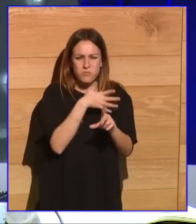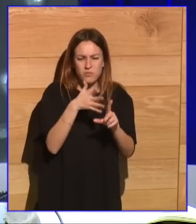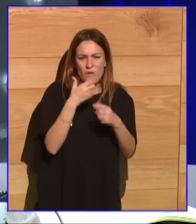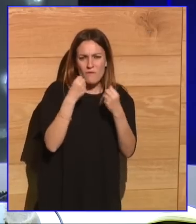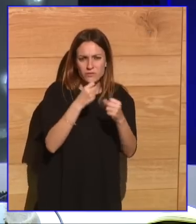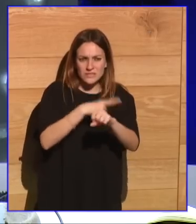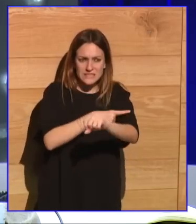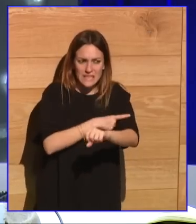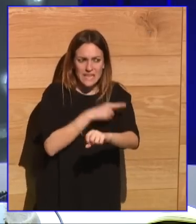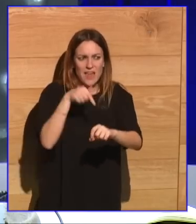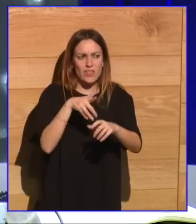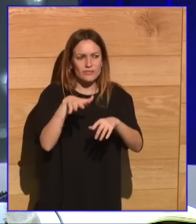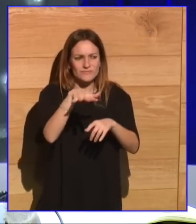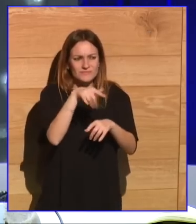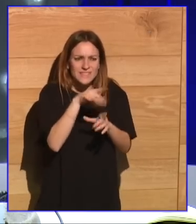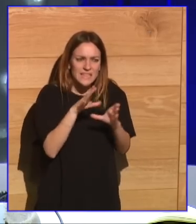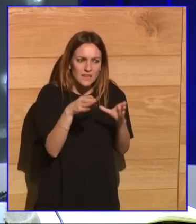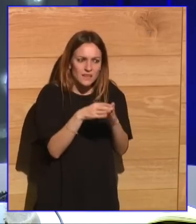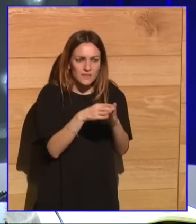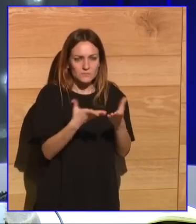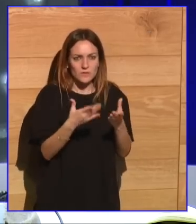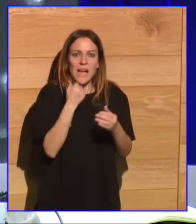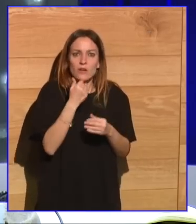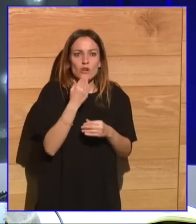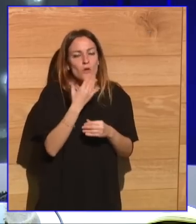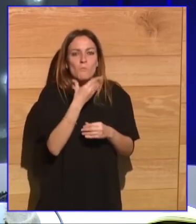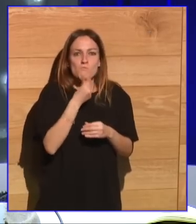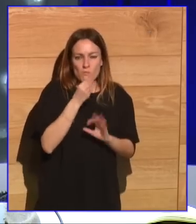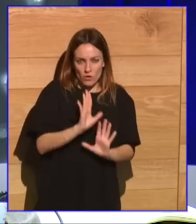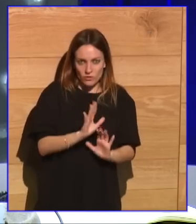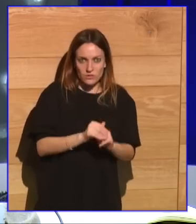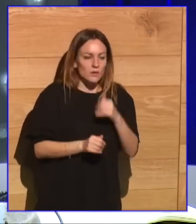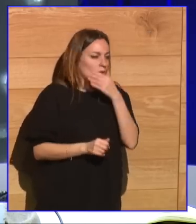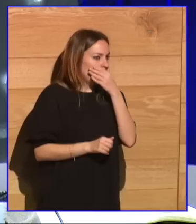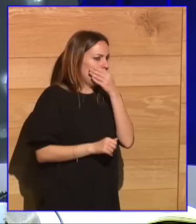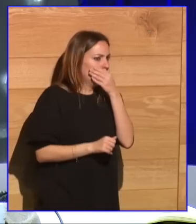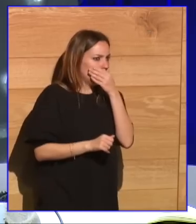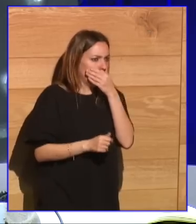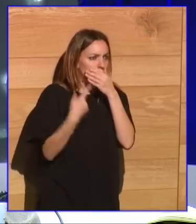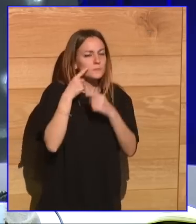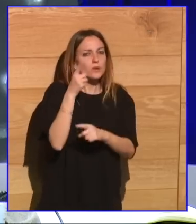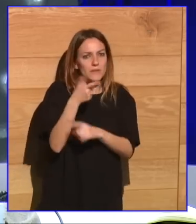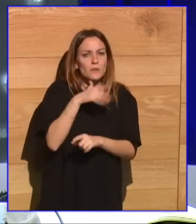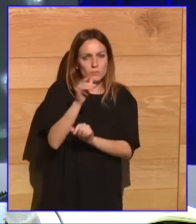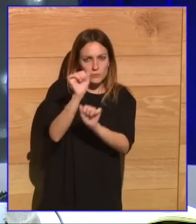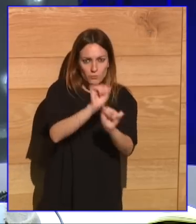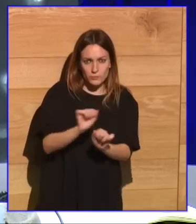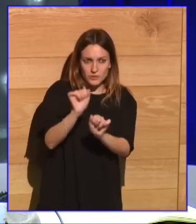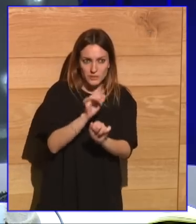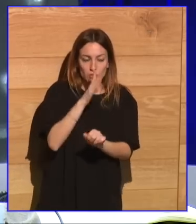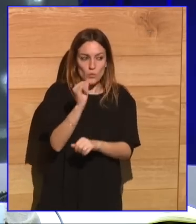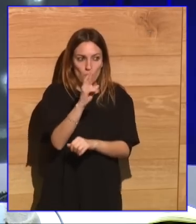arbitrariedad dentro de ese campo. Campo de concentración cookie. Es que tiene también el matiz de protección, ¿eh? De protegerles también. Porque efectivamente, como decía